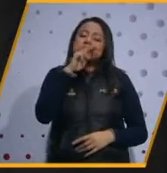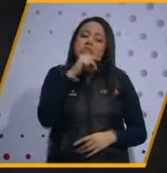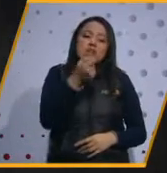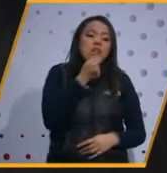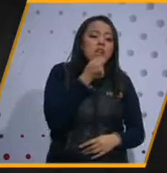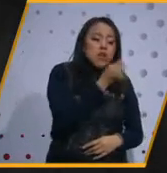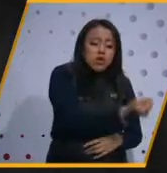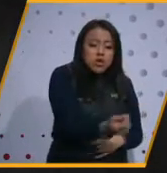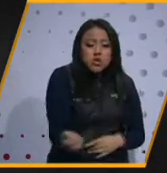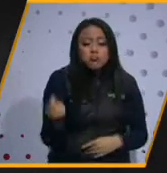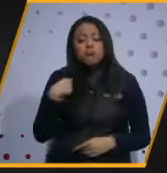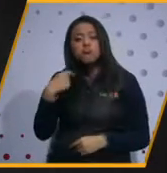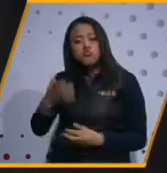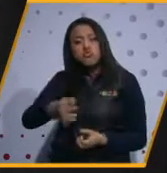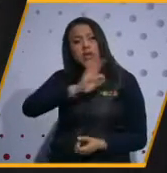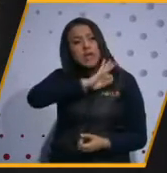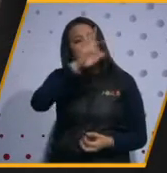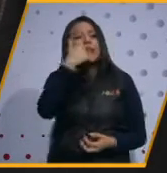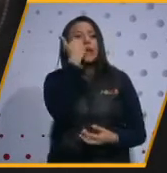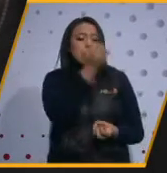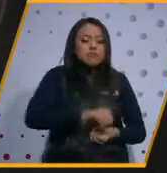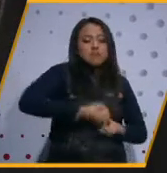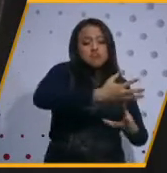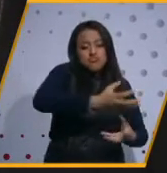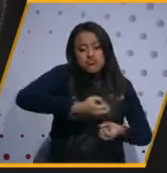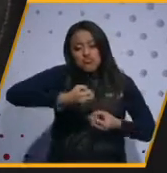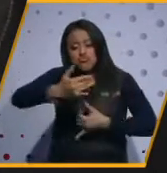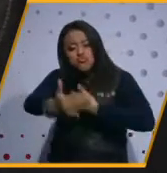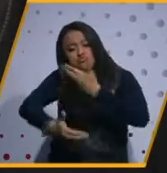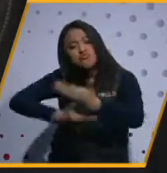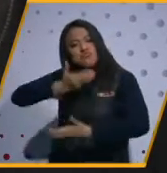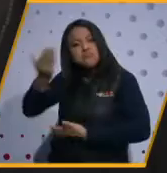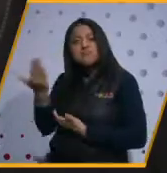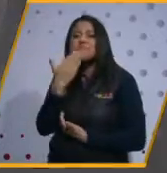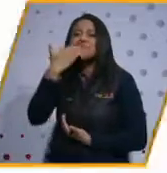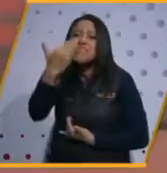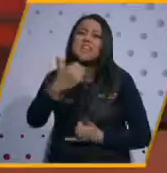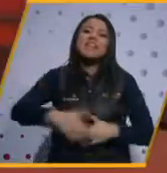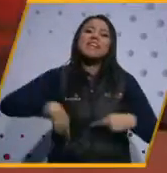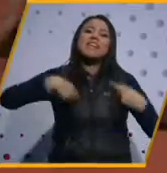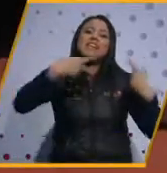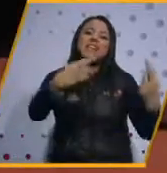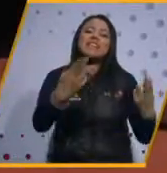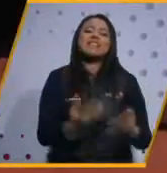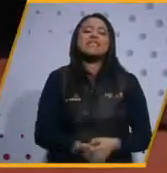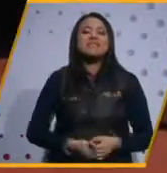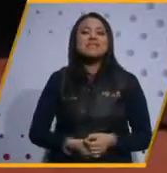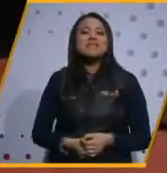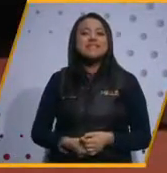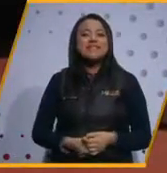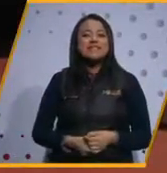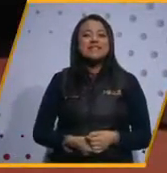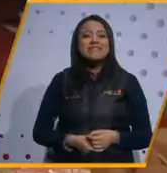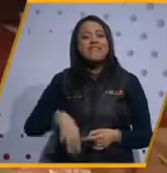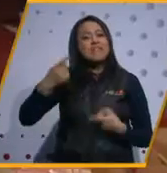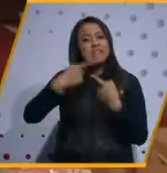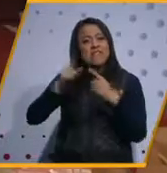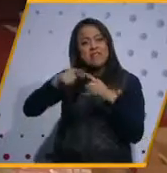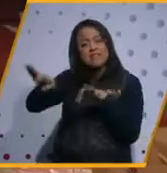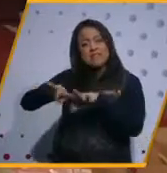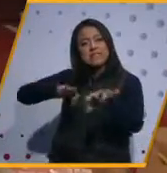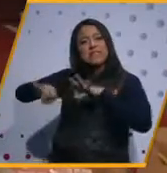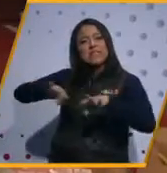niños, compartir con ellos, llevarles, ¿no? Así que un pequeño regalo. Dejando en cada uno de los trabajadores